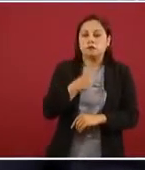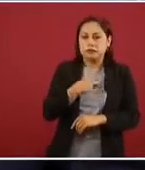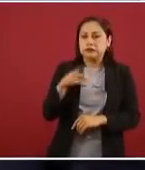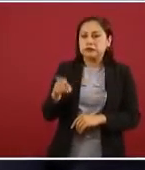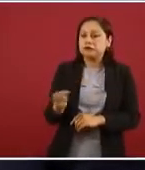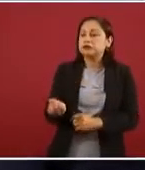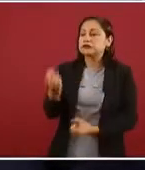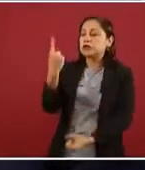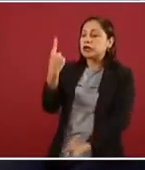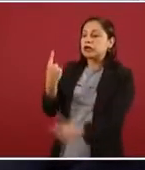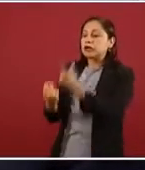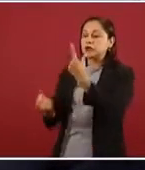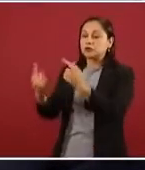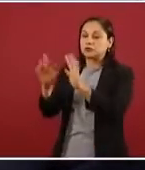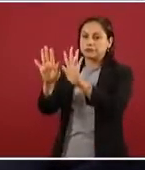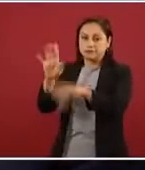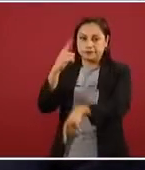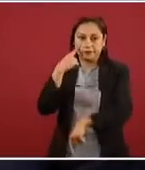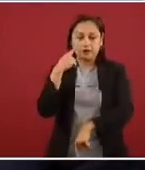en el caso de Durango,